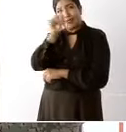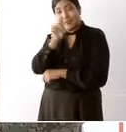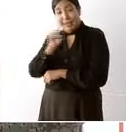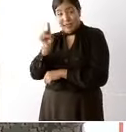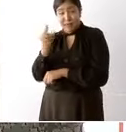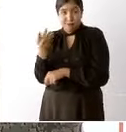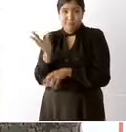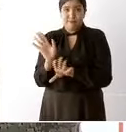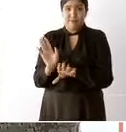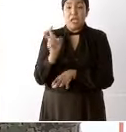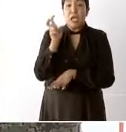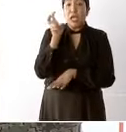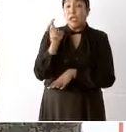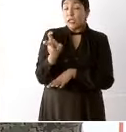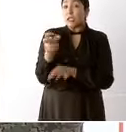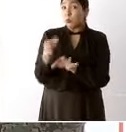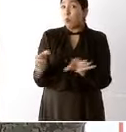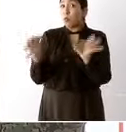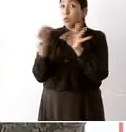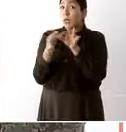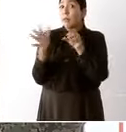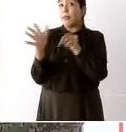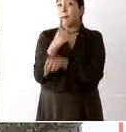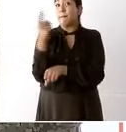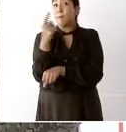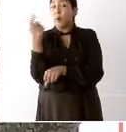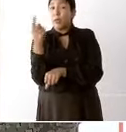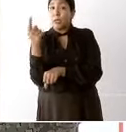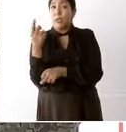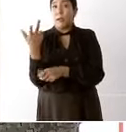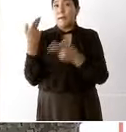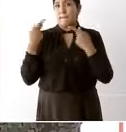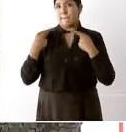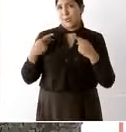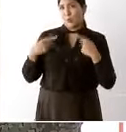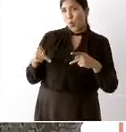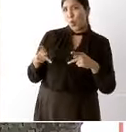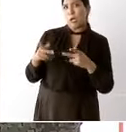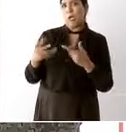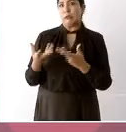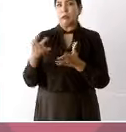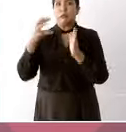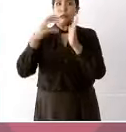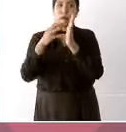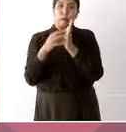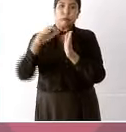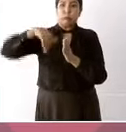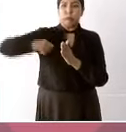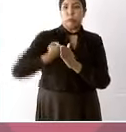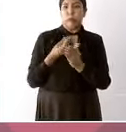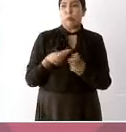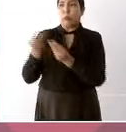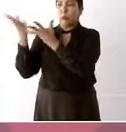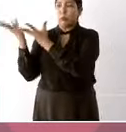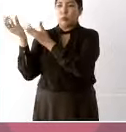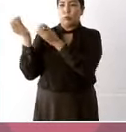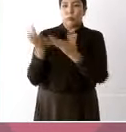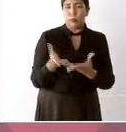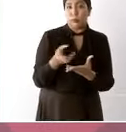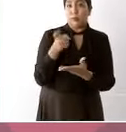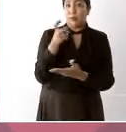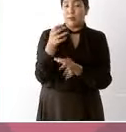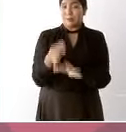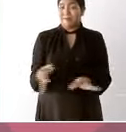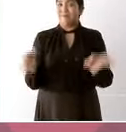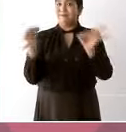el sistema ferroviario, me refiero a los coches de pasajeros, de cargas, etcétera. Se están haciendo las licitaciones